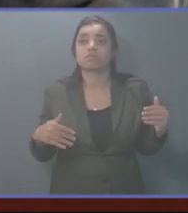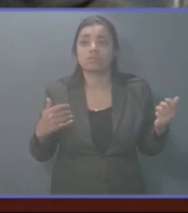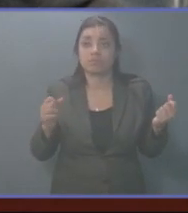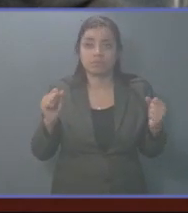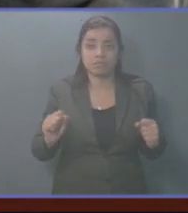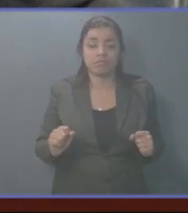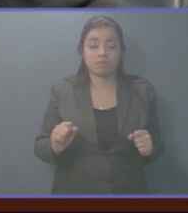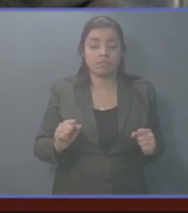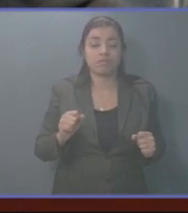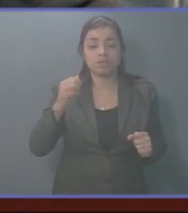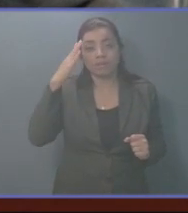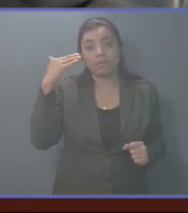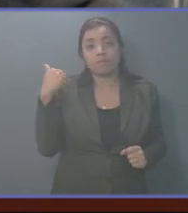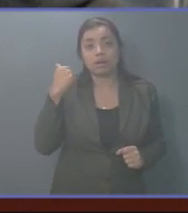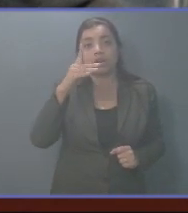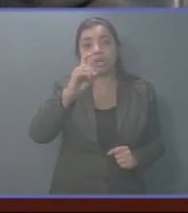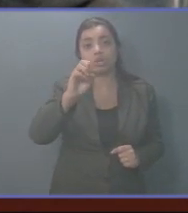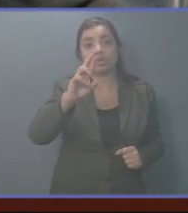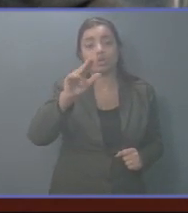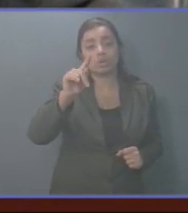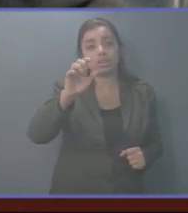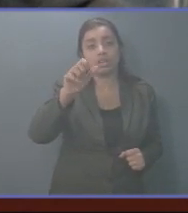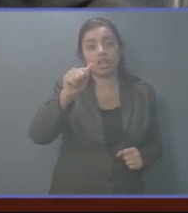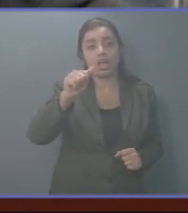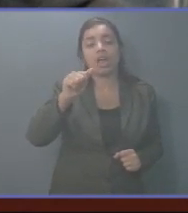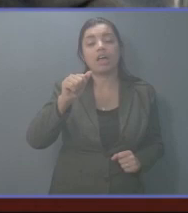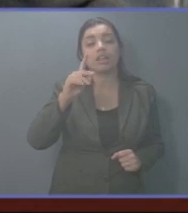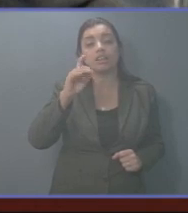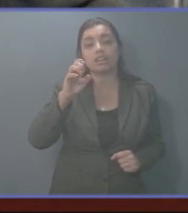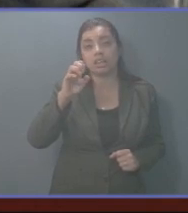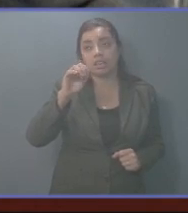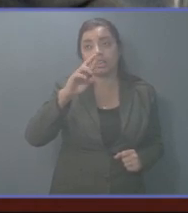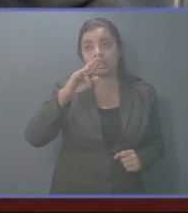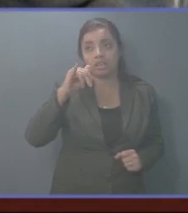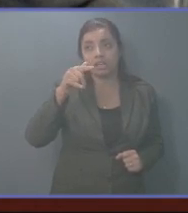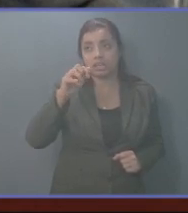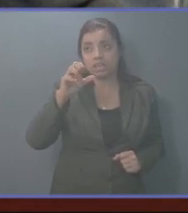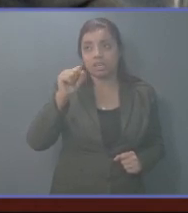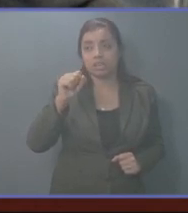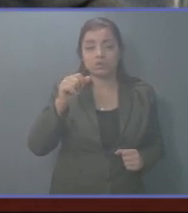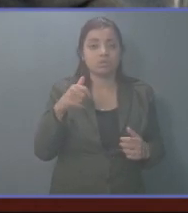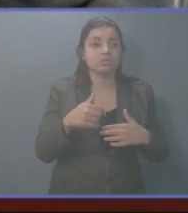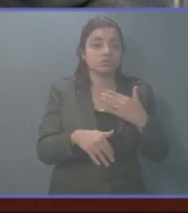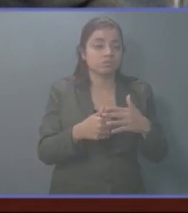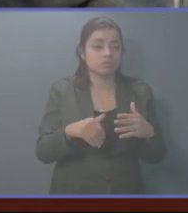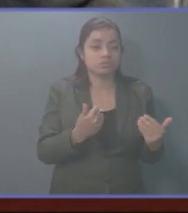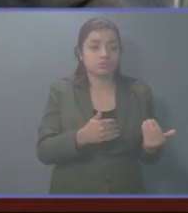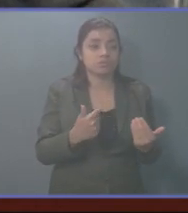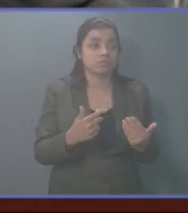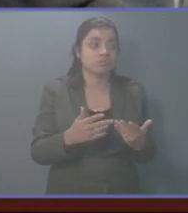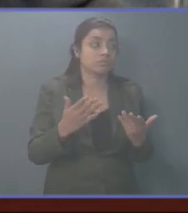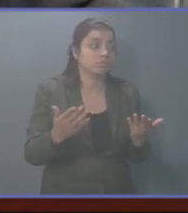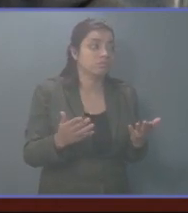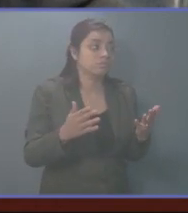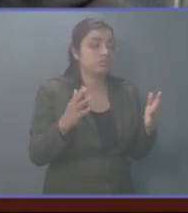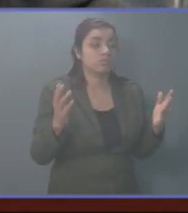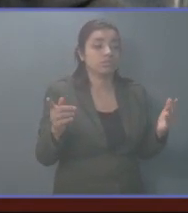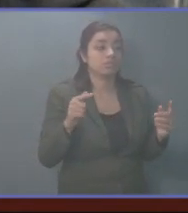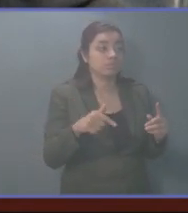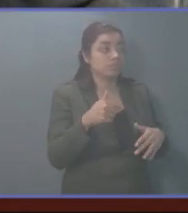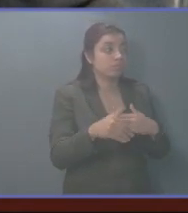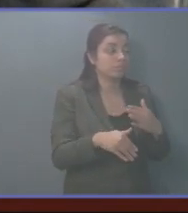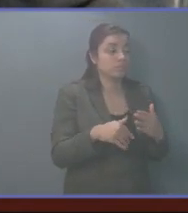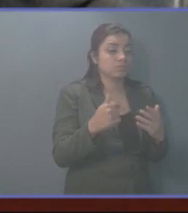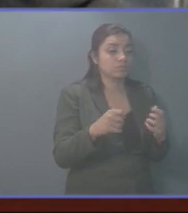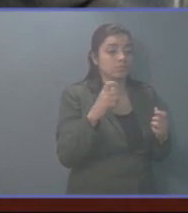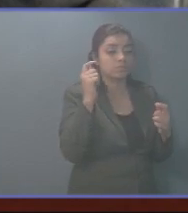donada por la señora Dorotea, viuda de Trigueros. Existen otros implementos también valiosos, como las plataformas y las estaciones para las vía crucis. Todos estos símbolos en